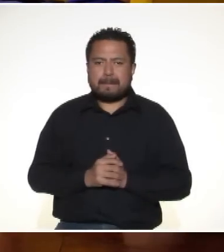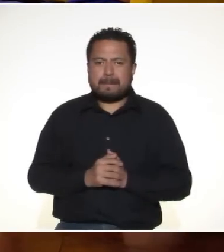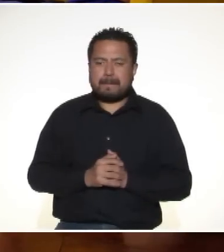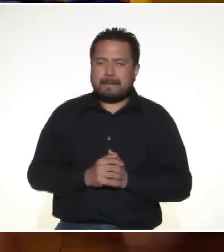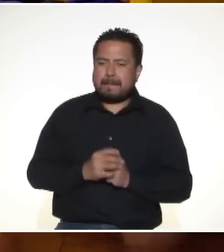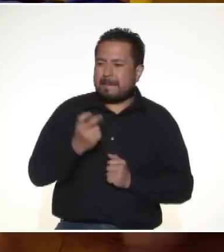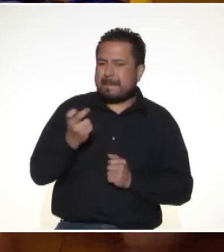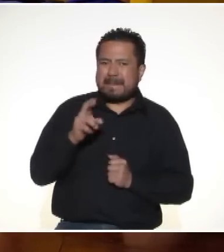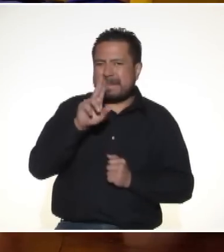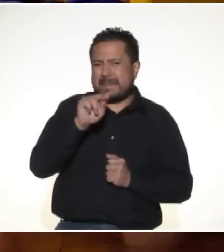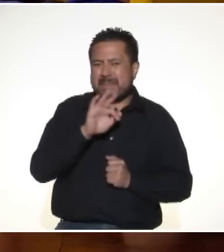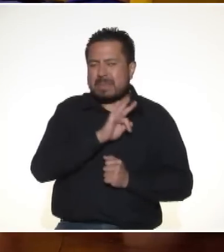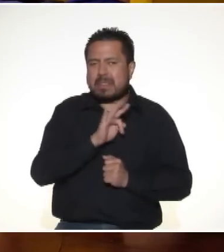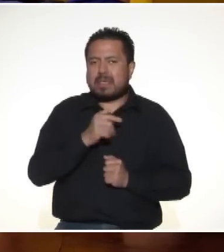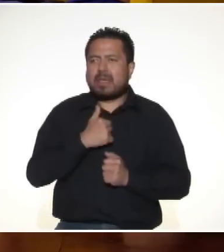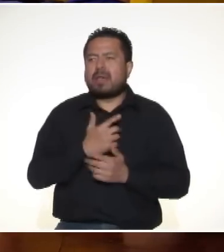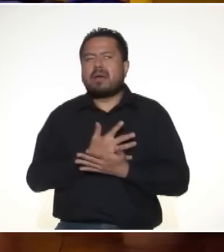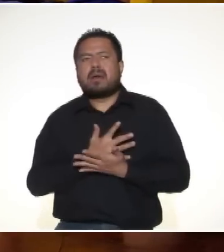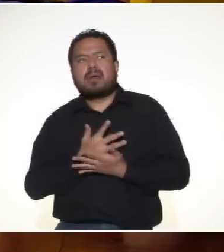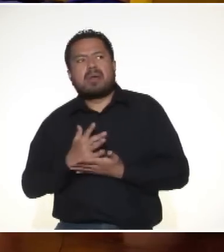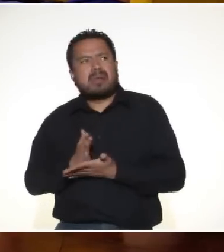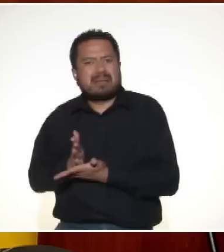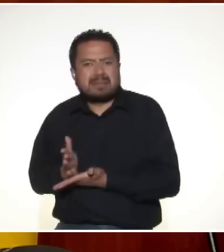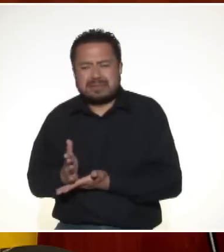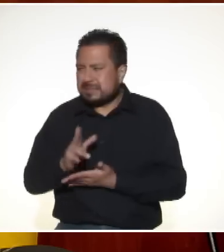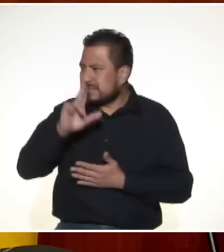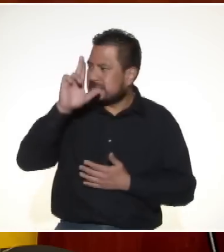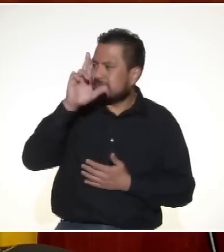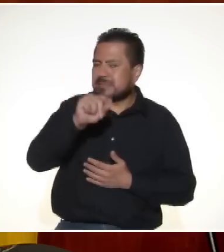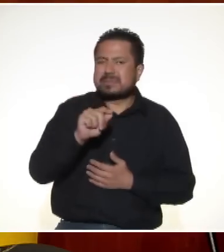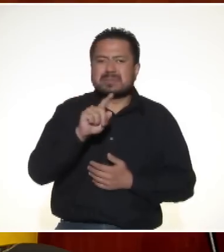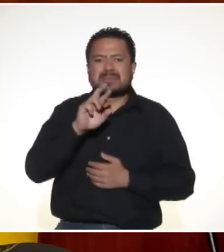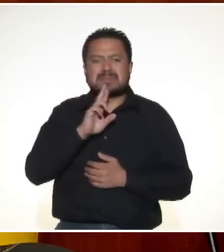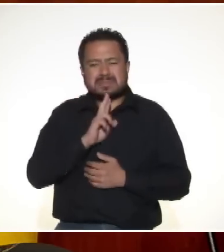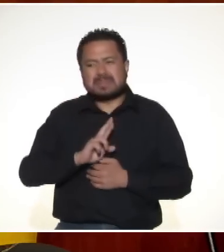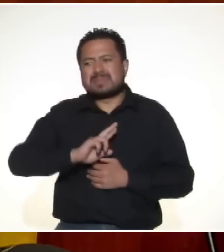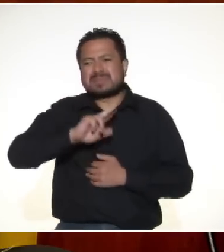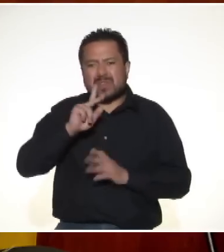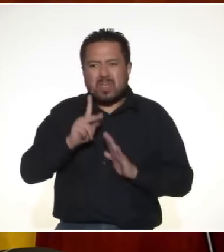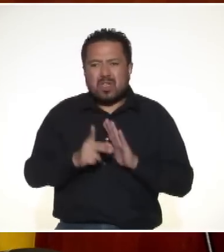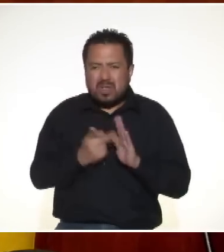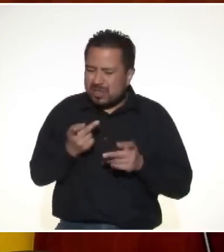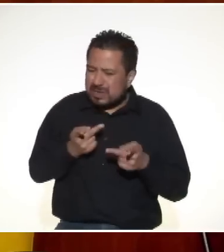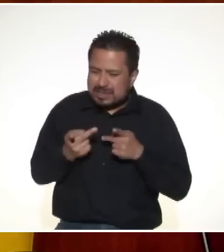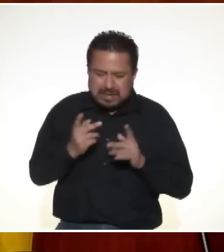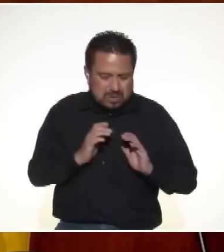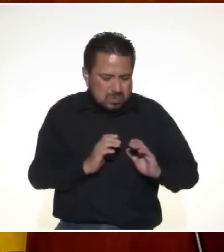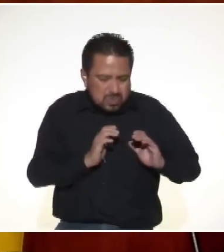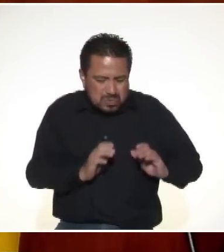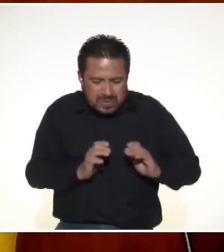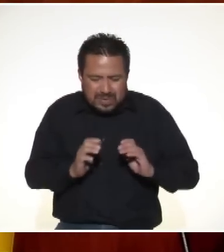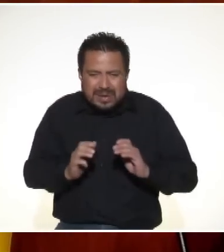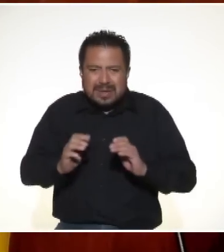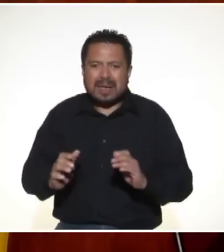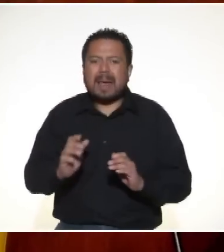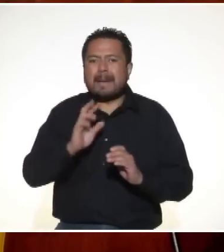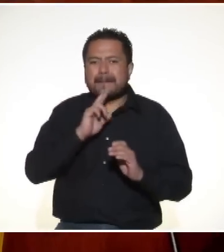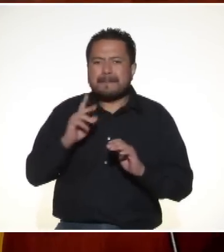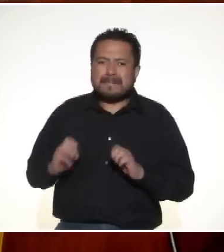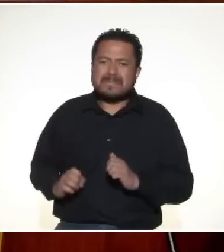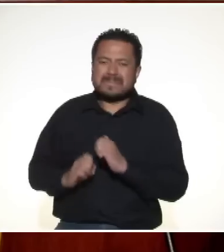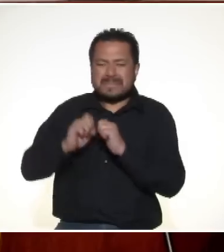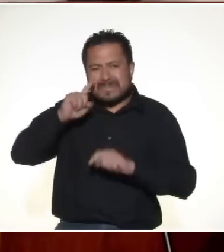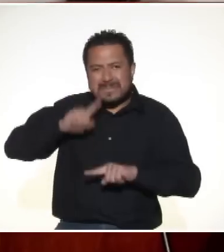no vale la pena jugarle al héroe, y suena horrible, pero plantear, otra vez, prevención, evitar el factor de